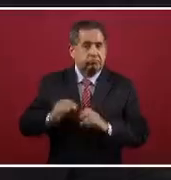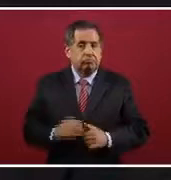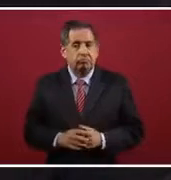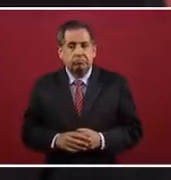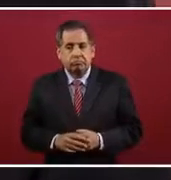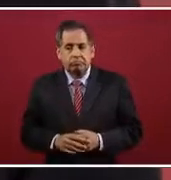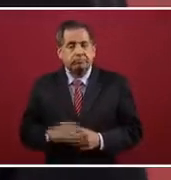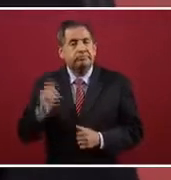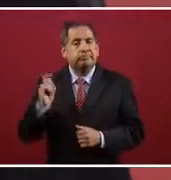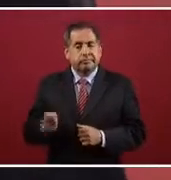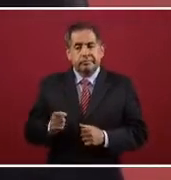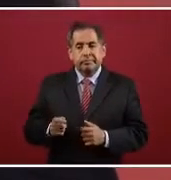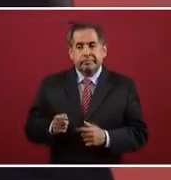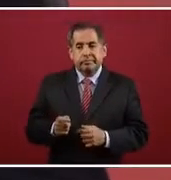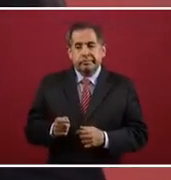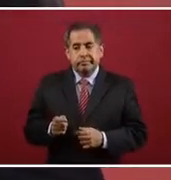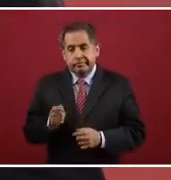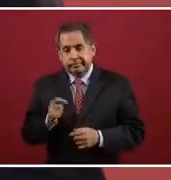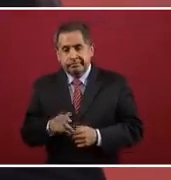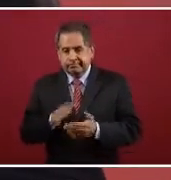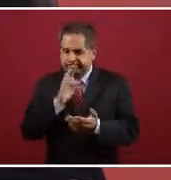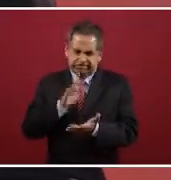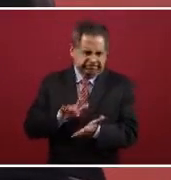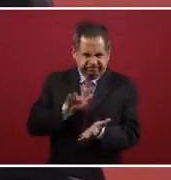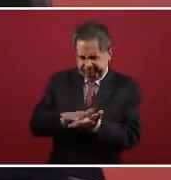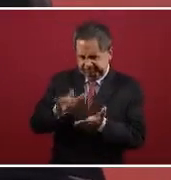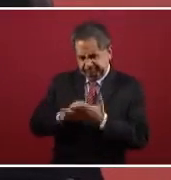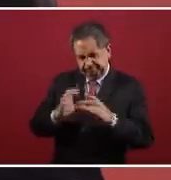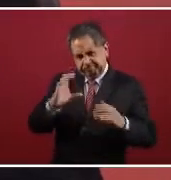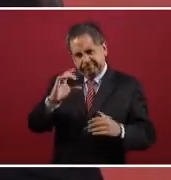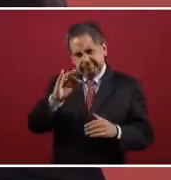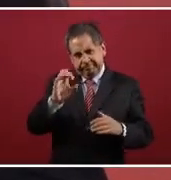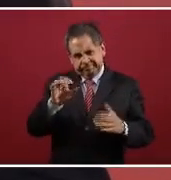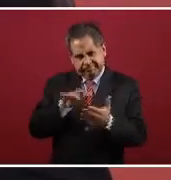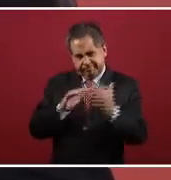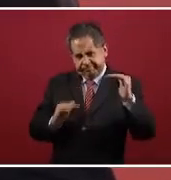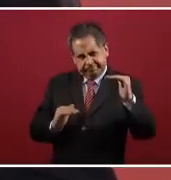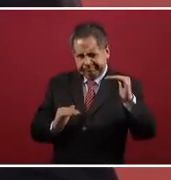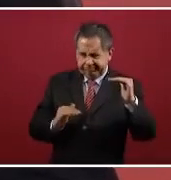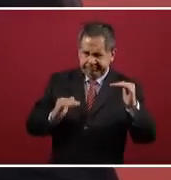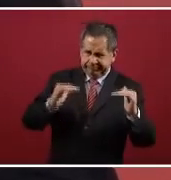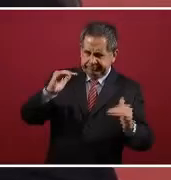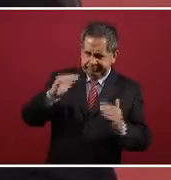y se decide fortalecer a la Comisión Federal de Electricidad